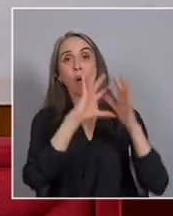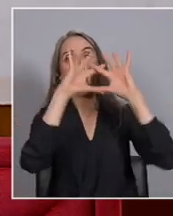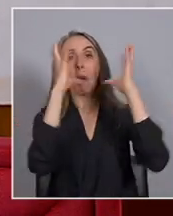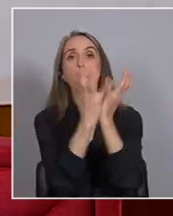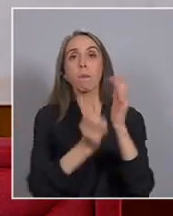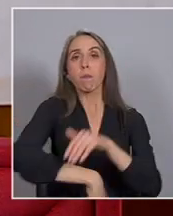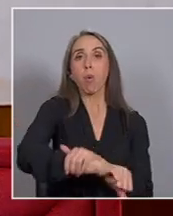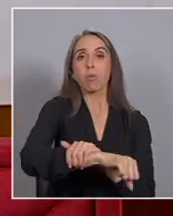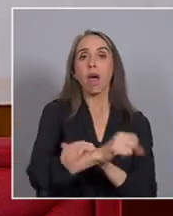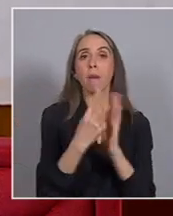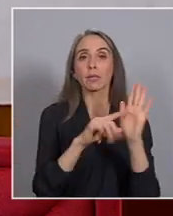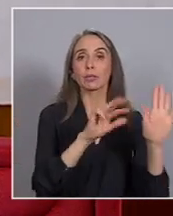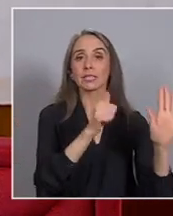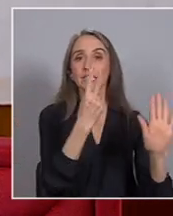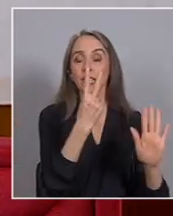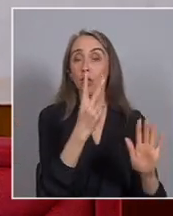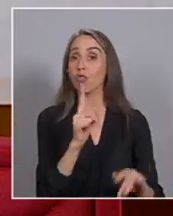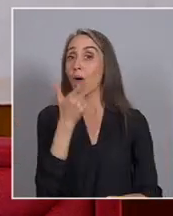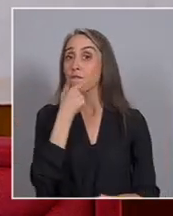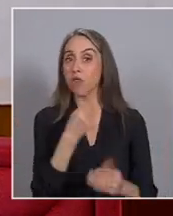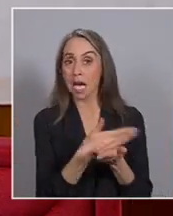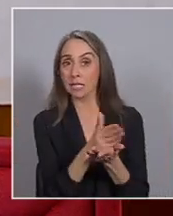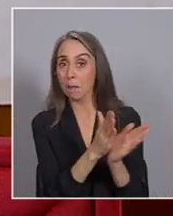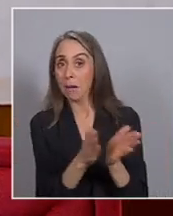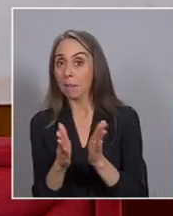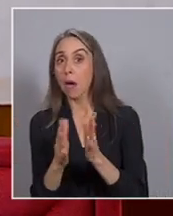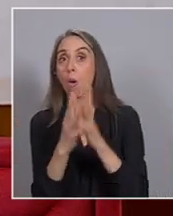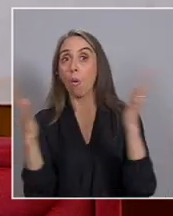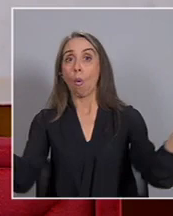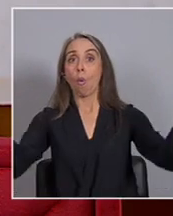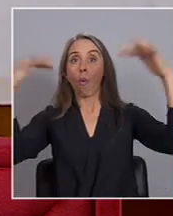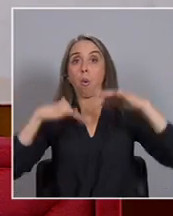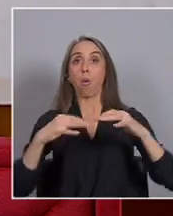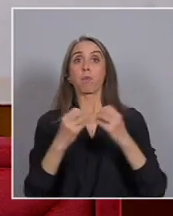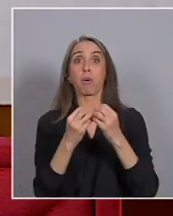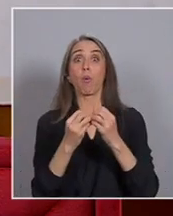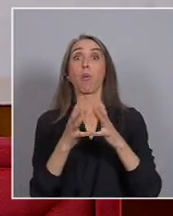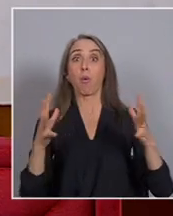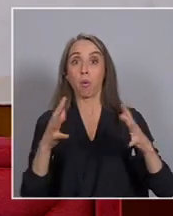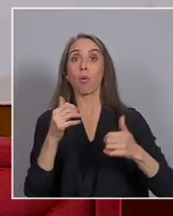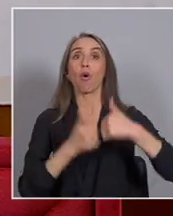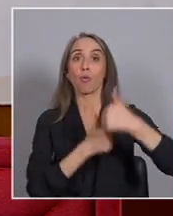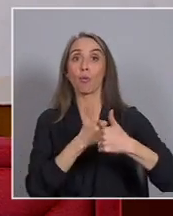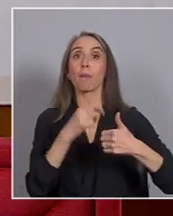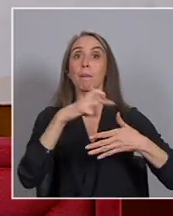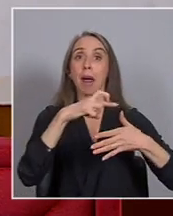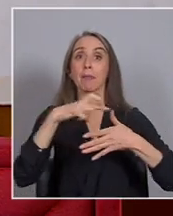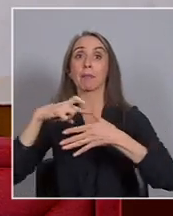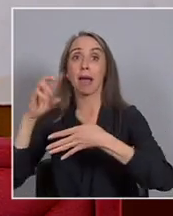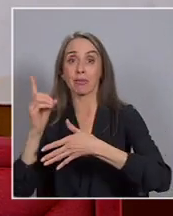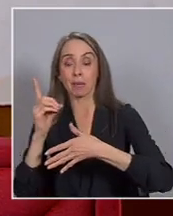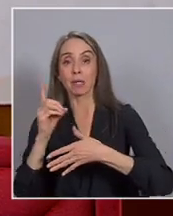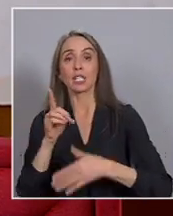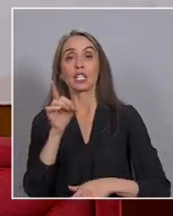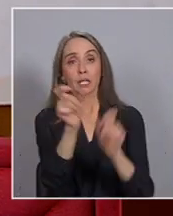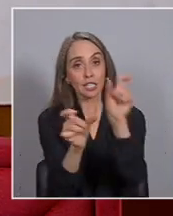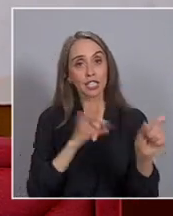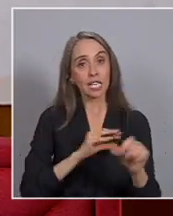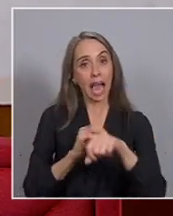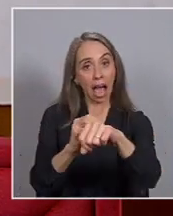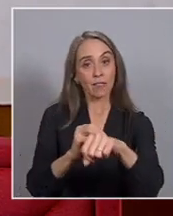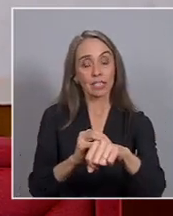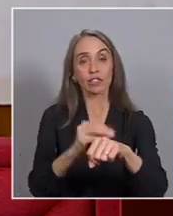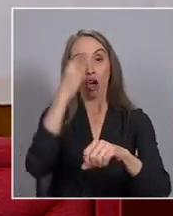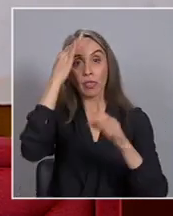62. Y no es fácil organizar un evento de esta magnitud. Pero el país debe saber que estamos actuando con decisión